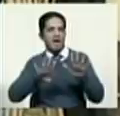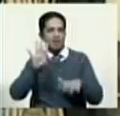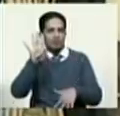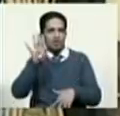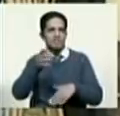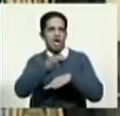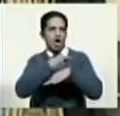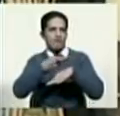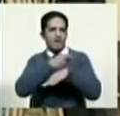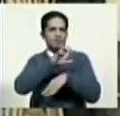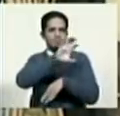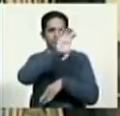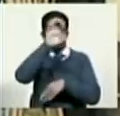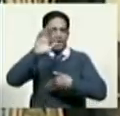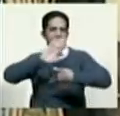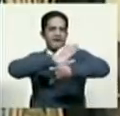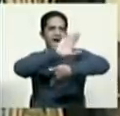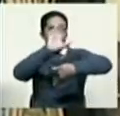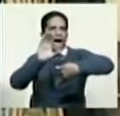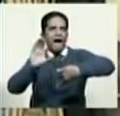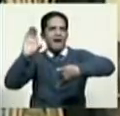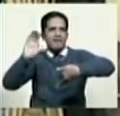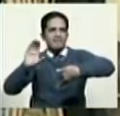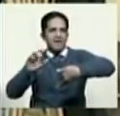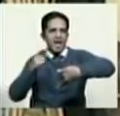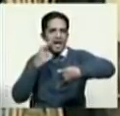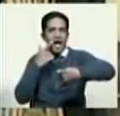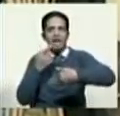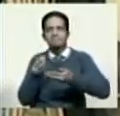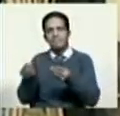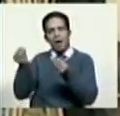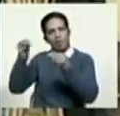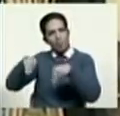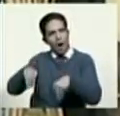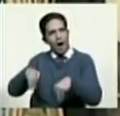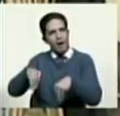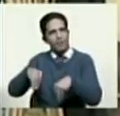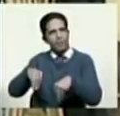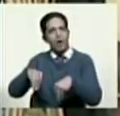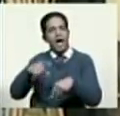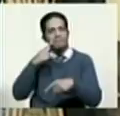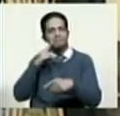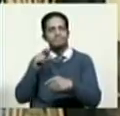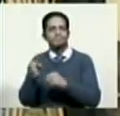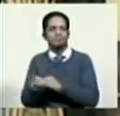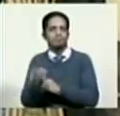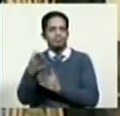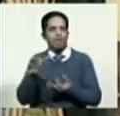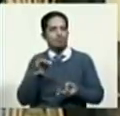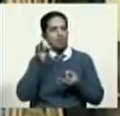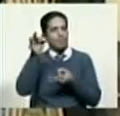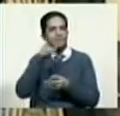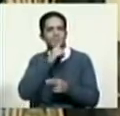Caribe suscribieron un documento llamado Mecanismo de Montevideo,